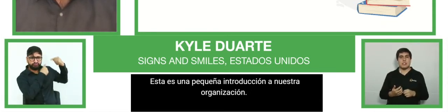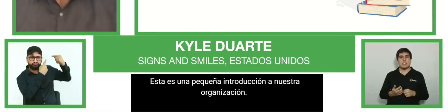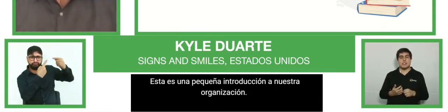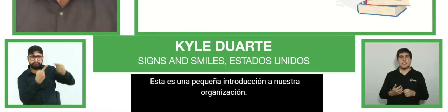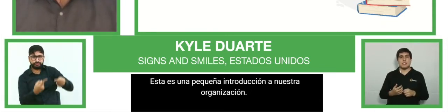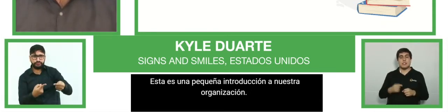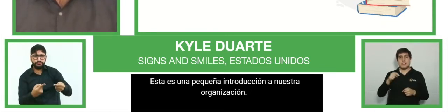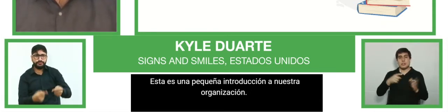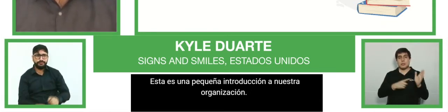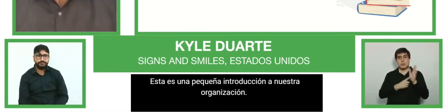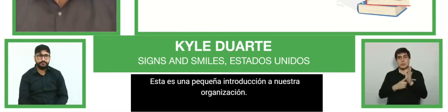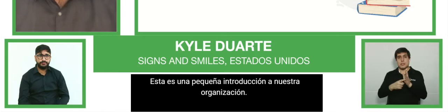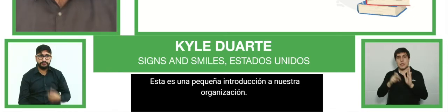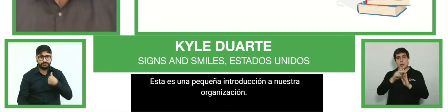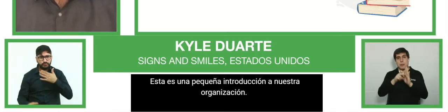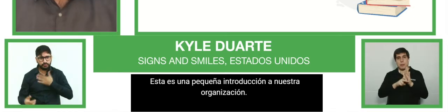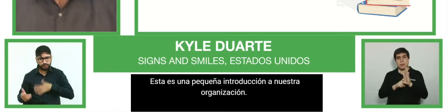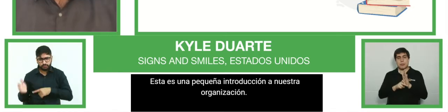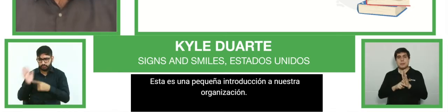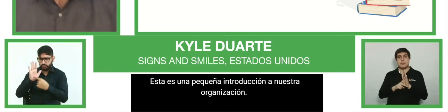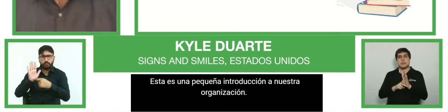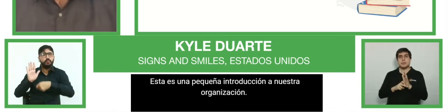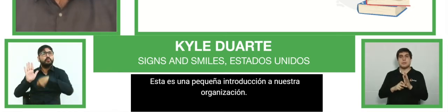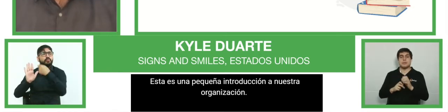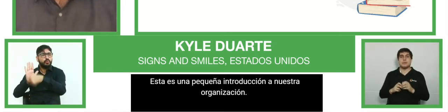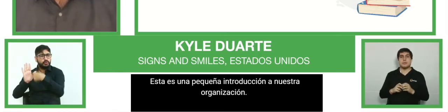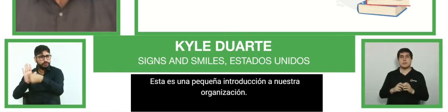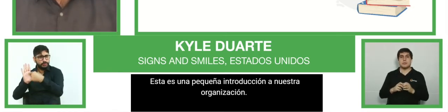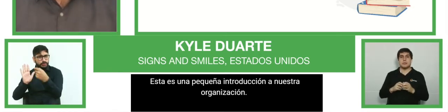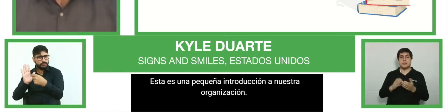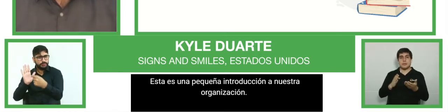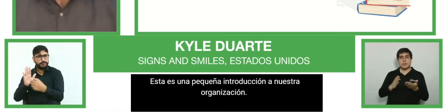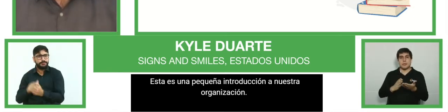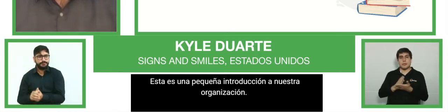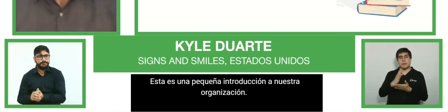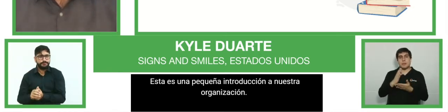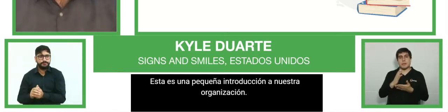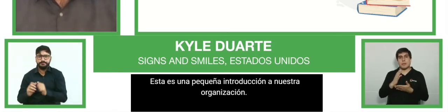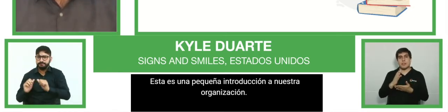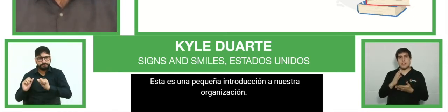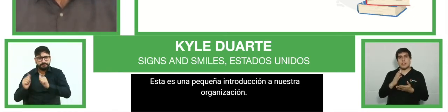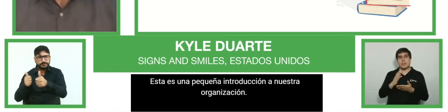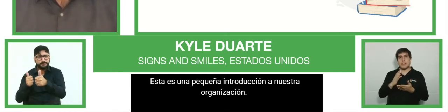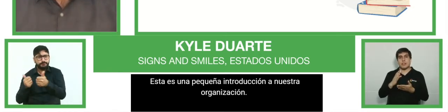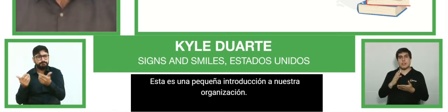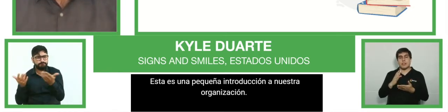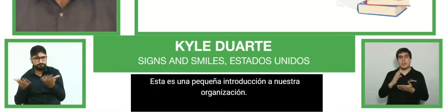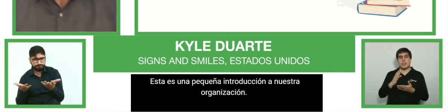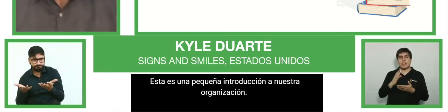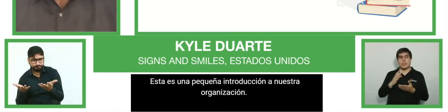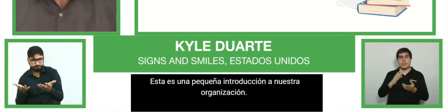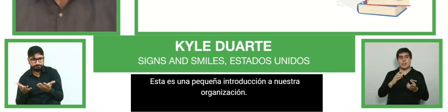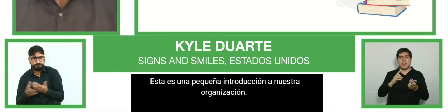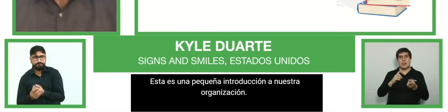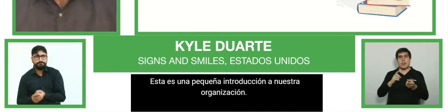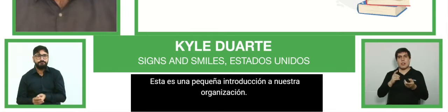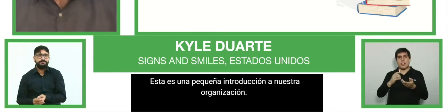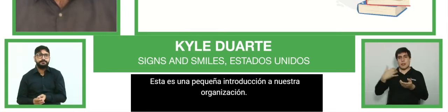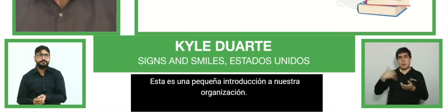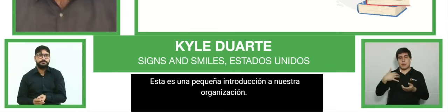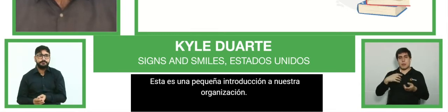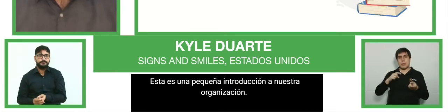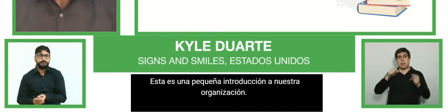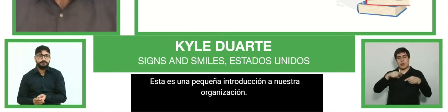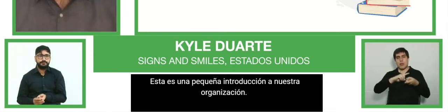mostrar hoy día empezó en Nicaragua, pero ven que es algo que ha cambiado desde